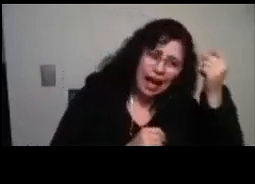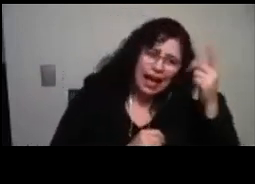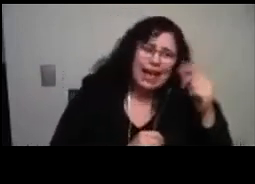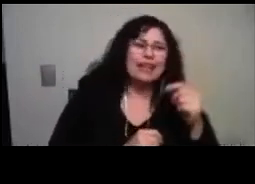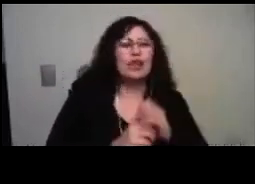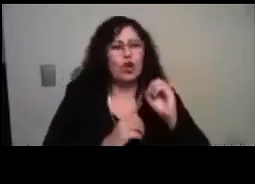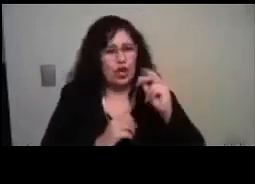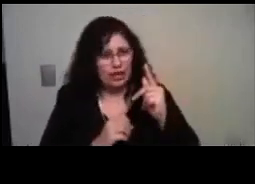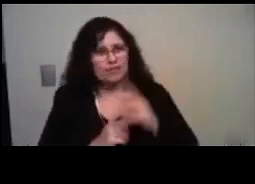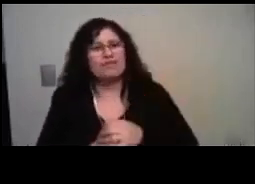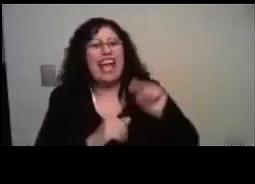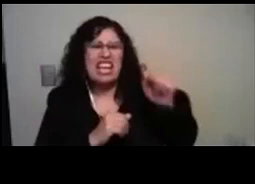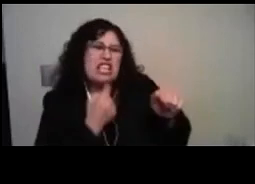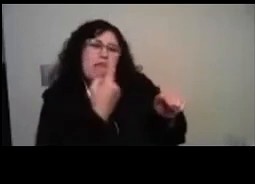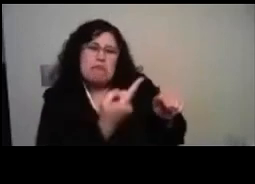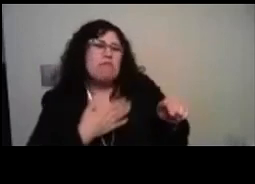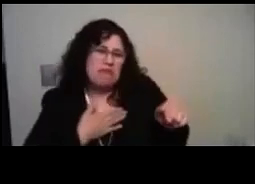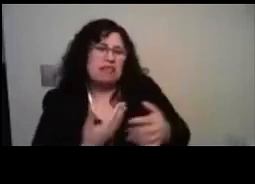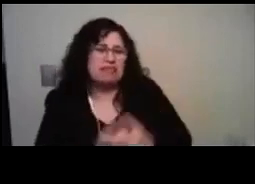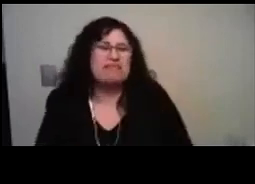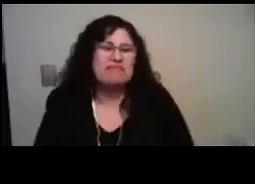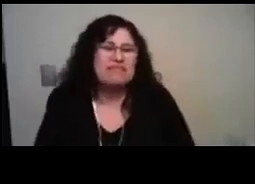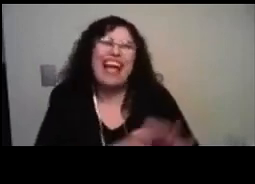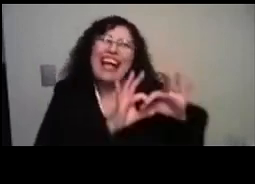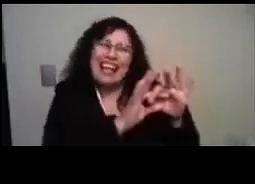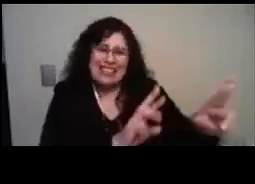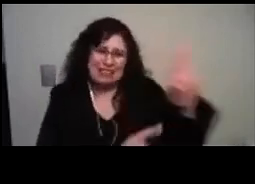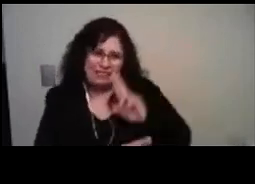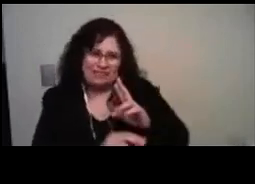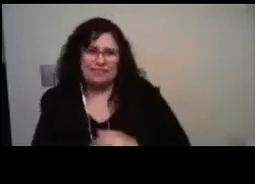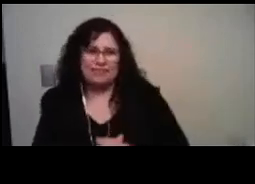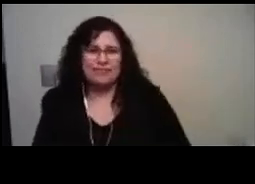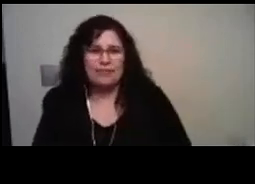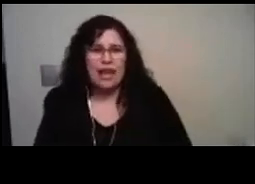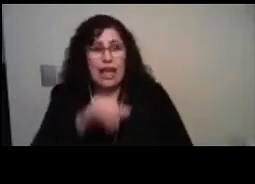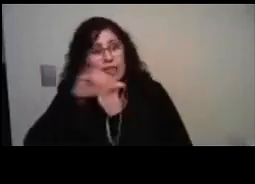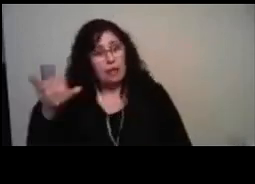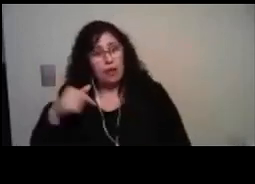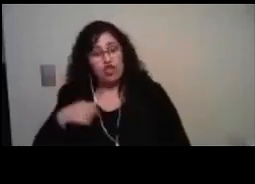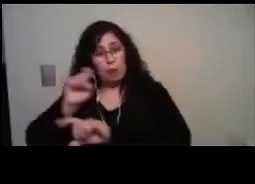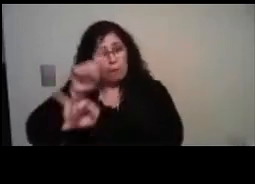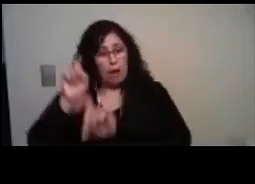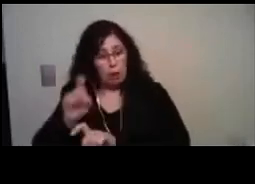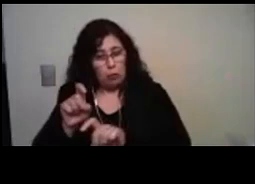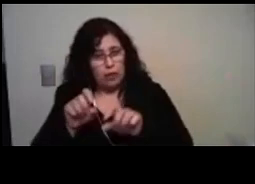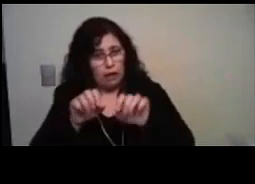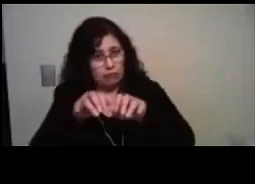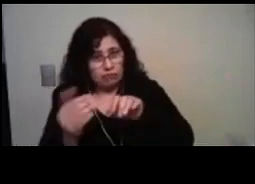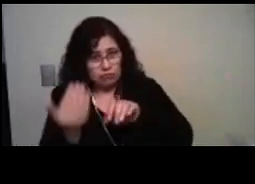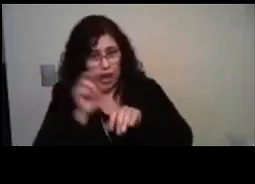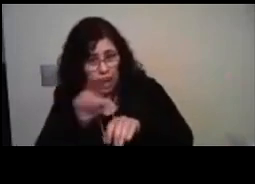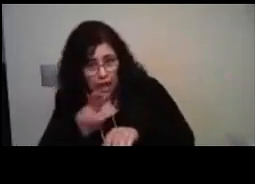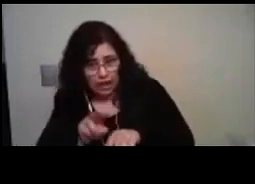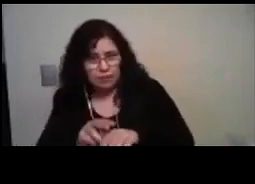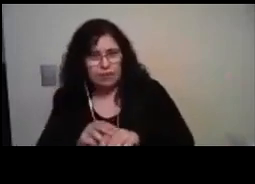Creo que ahí estaría mi pregunta, profe. Muchas gracias. Después voy a leer una pregunta que me dice, bueno,